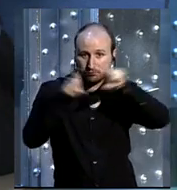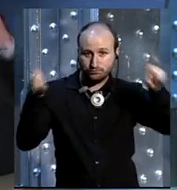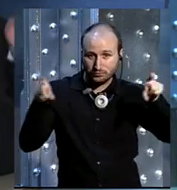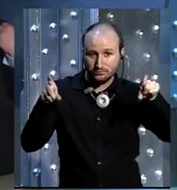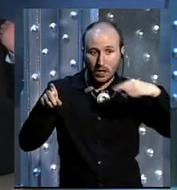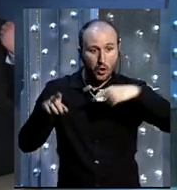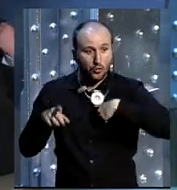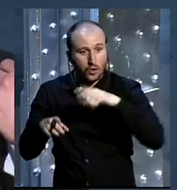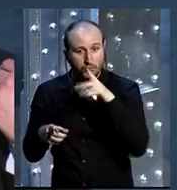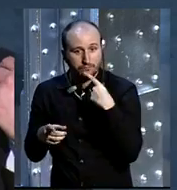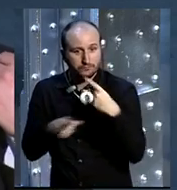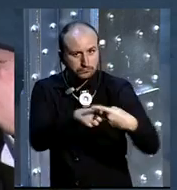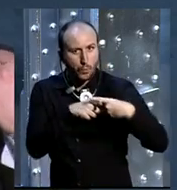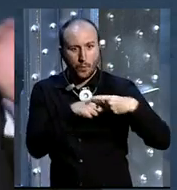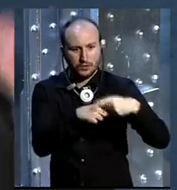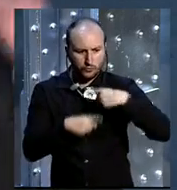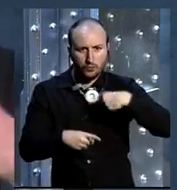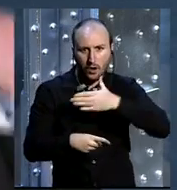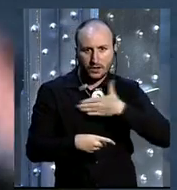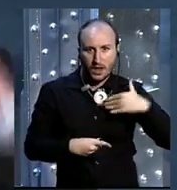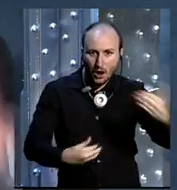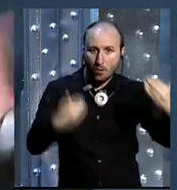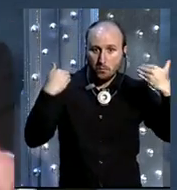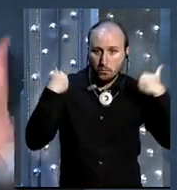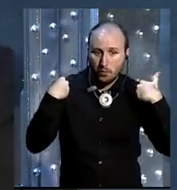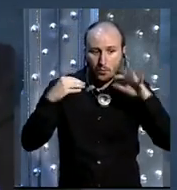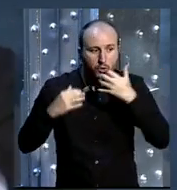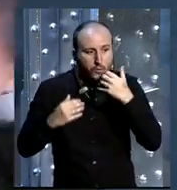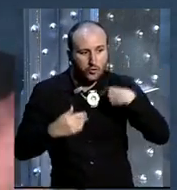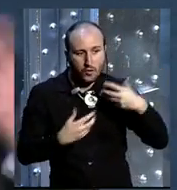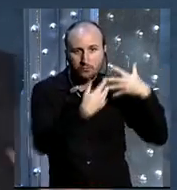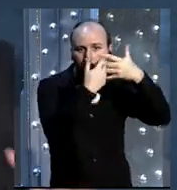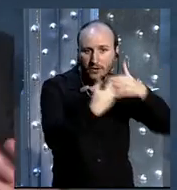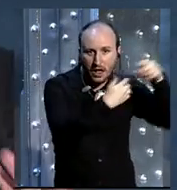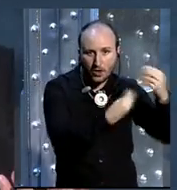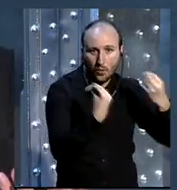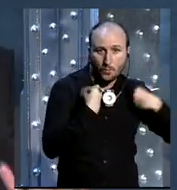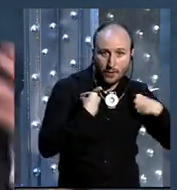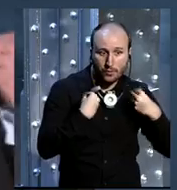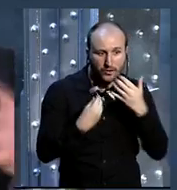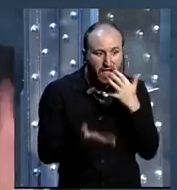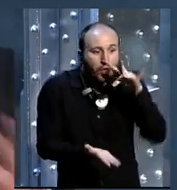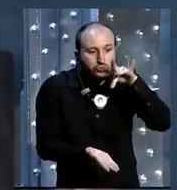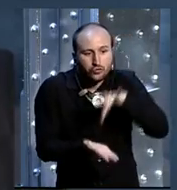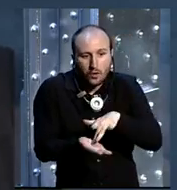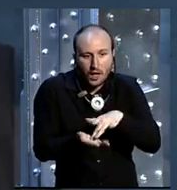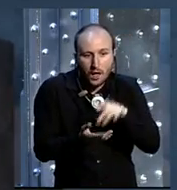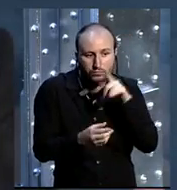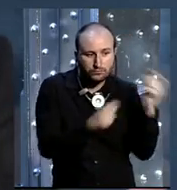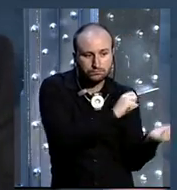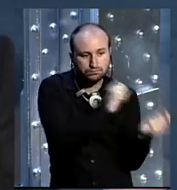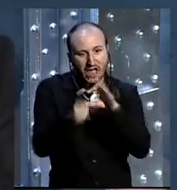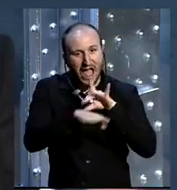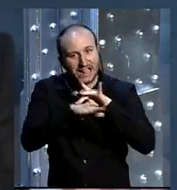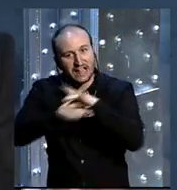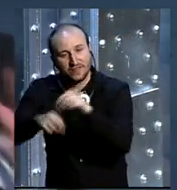compartido datos personales y quiero que se responsabilicen, pero vivo en el Reino Unido o en Lituania, el tener que ir a la Agencia de Protección